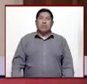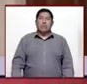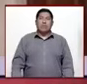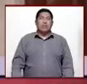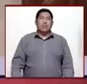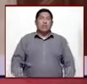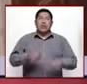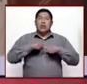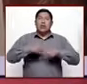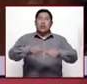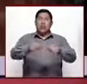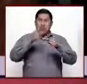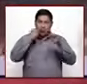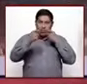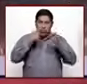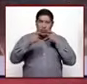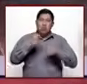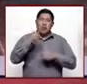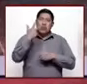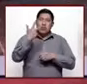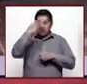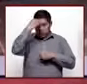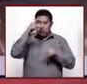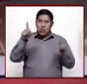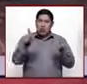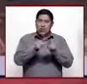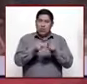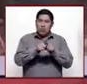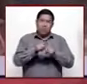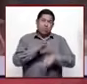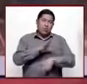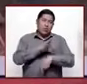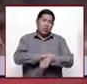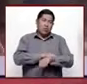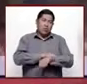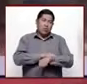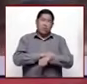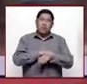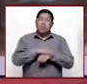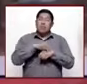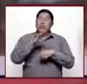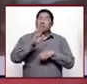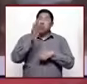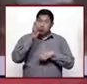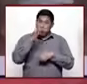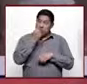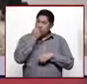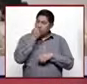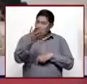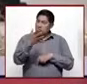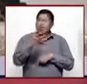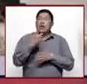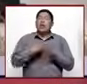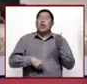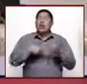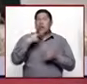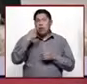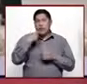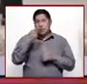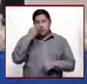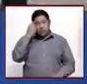Y durante el mega operativo, tres hermanos han sido detenidos. Se pronunció la mamá. Escuche, ¿qué es lo que